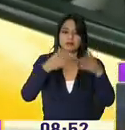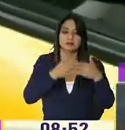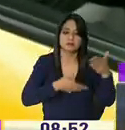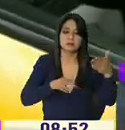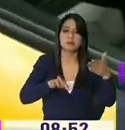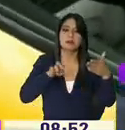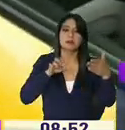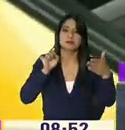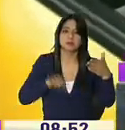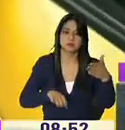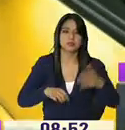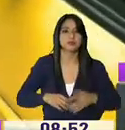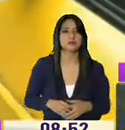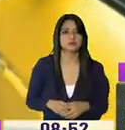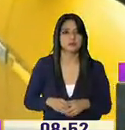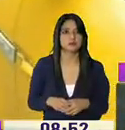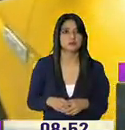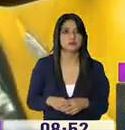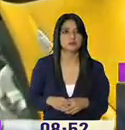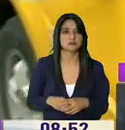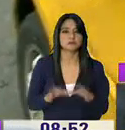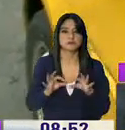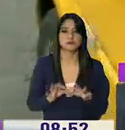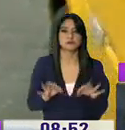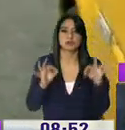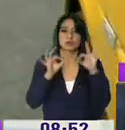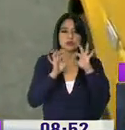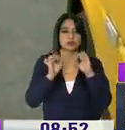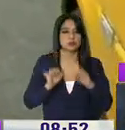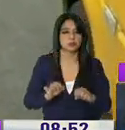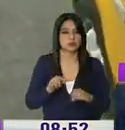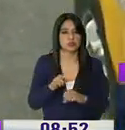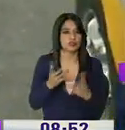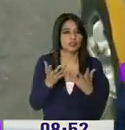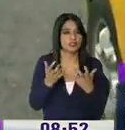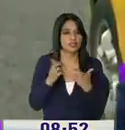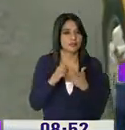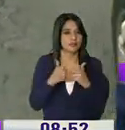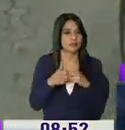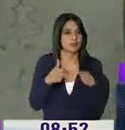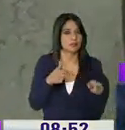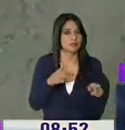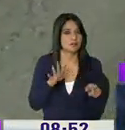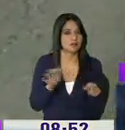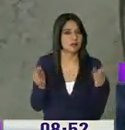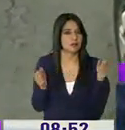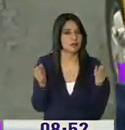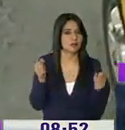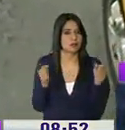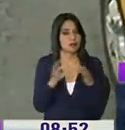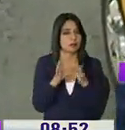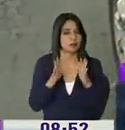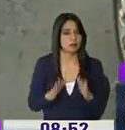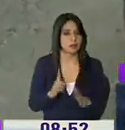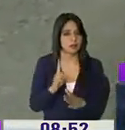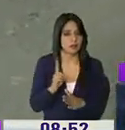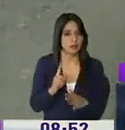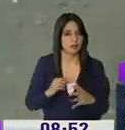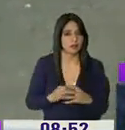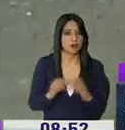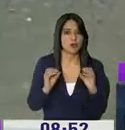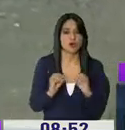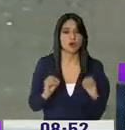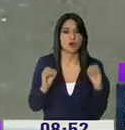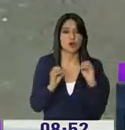salvoconductos. Esto hay que decirlo porque no queremos que tengan inconveniente nuestros compañeros, y también nosotros